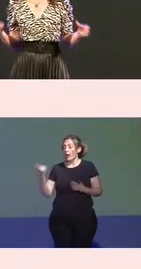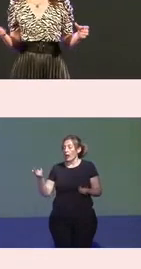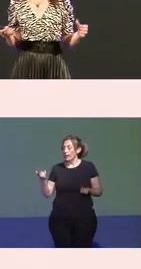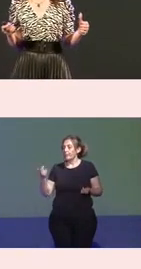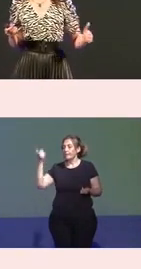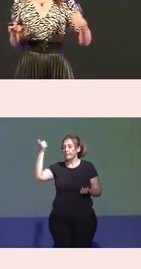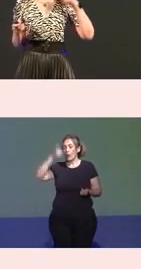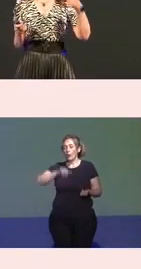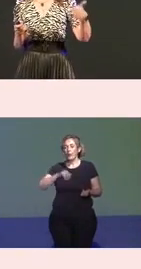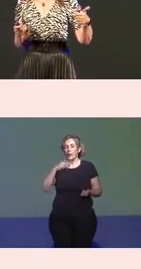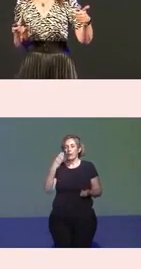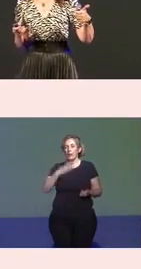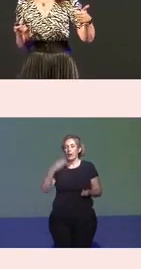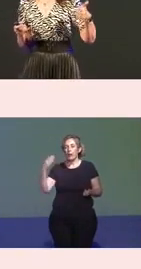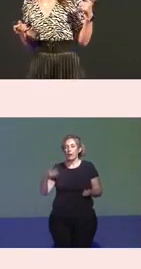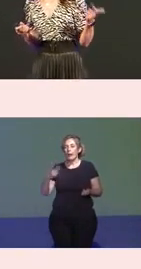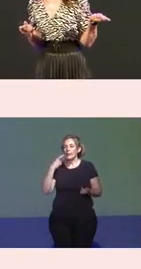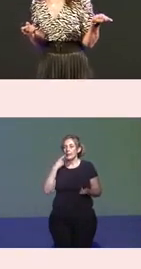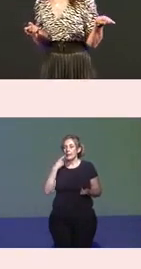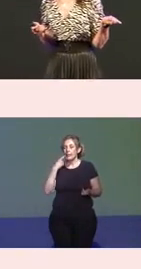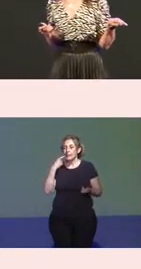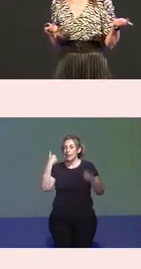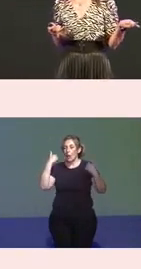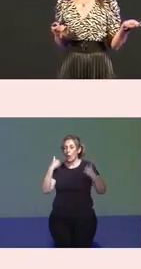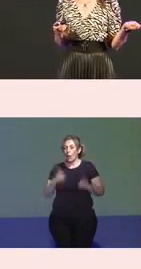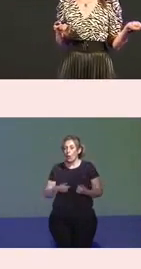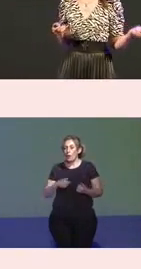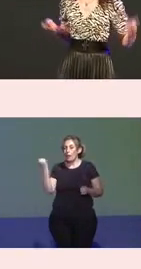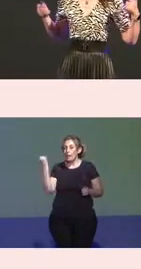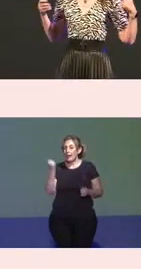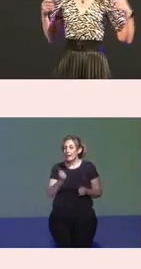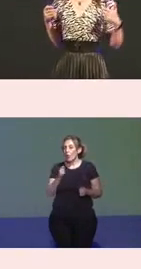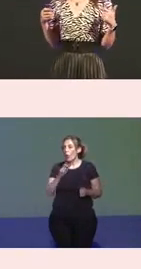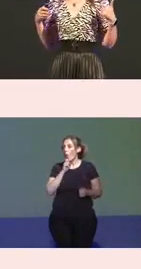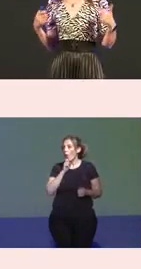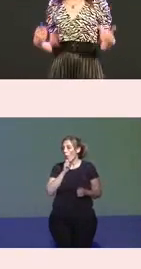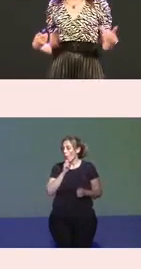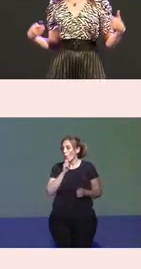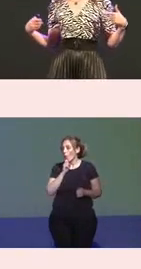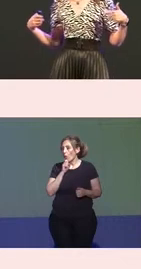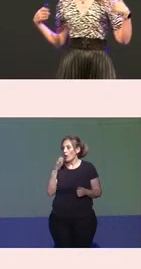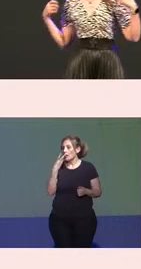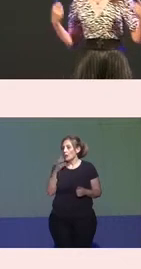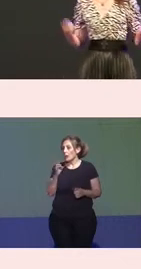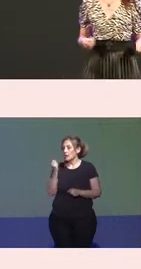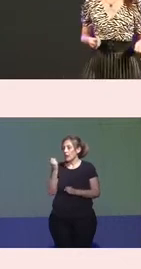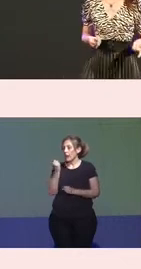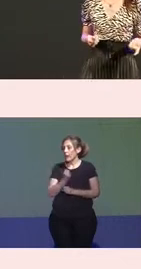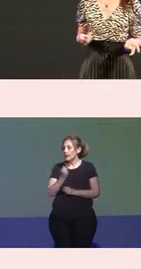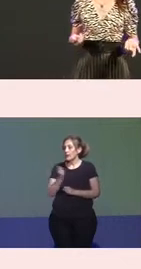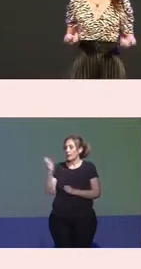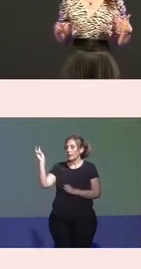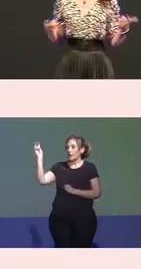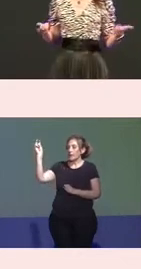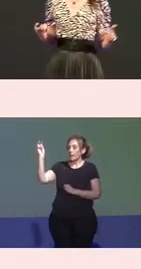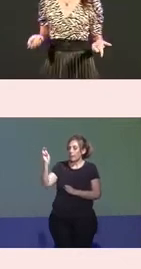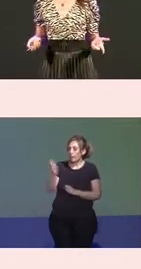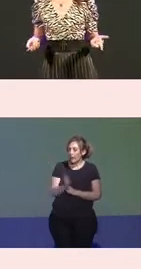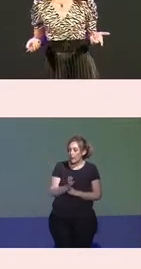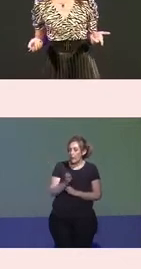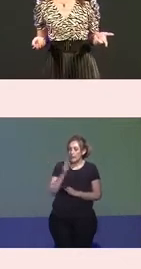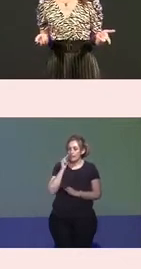la parte difícil que era identificar el cuerpo y decir cómo lo habían matado Bill 30 de diciembre se presenta en el lugar de los hechos